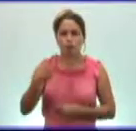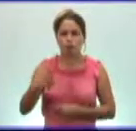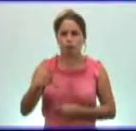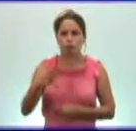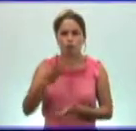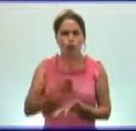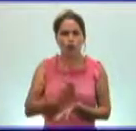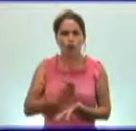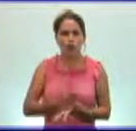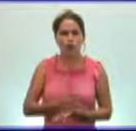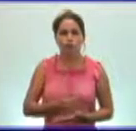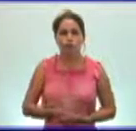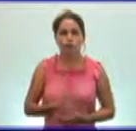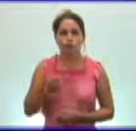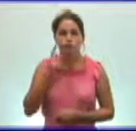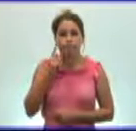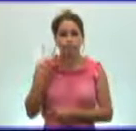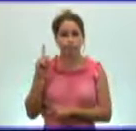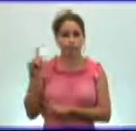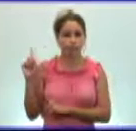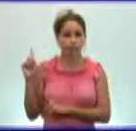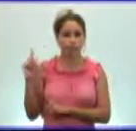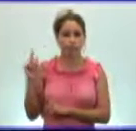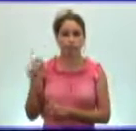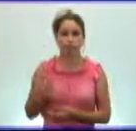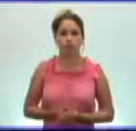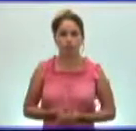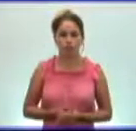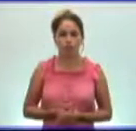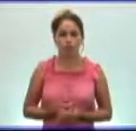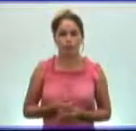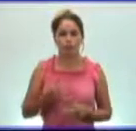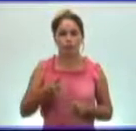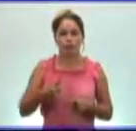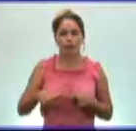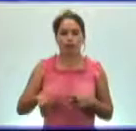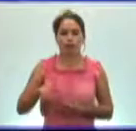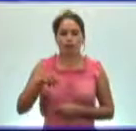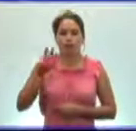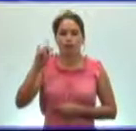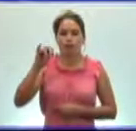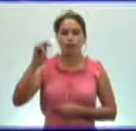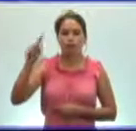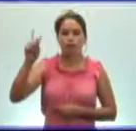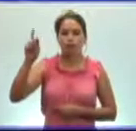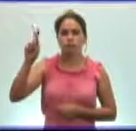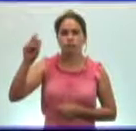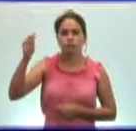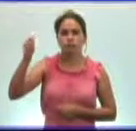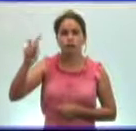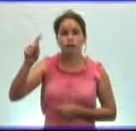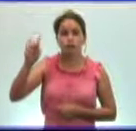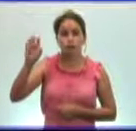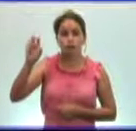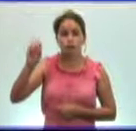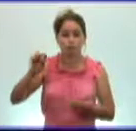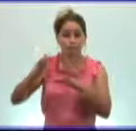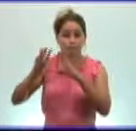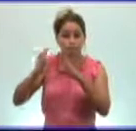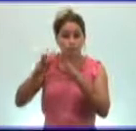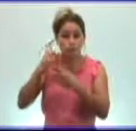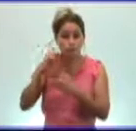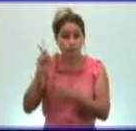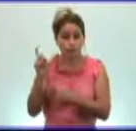plantea: el nitrato de sodio y el sulfato de potasio son utilizados en la agricultura como